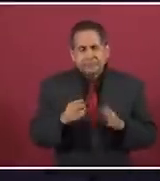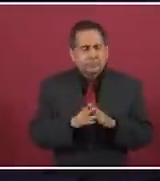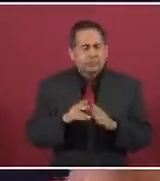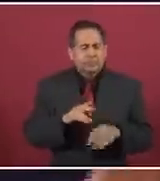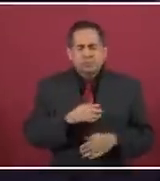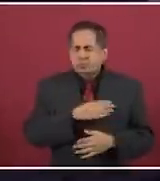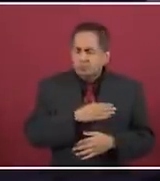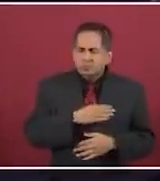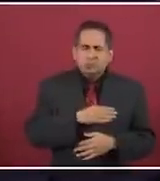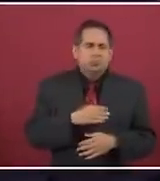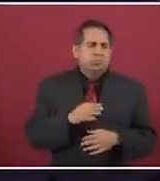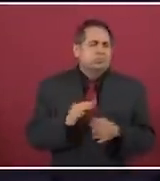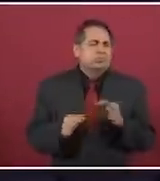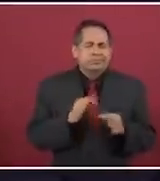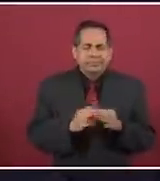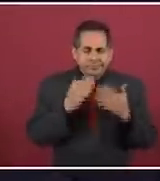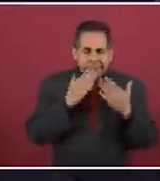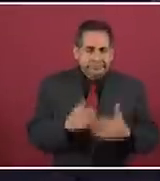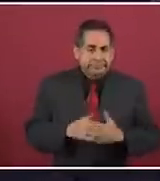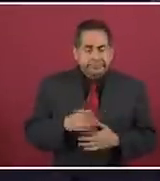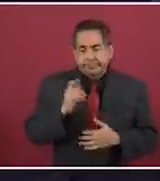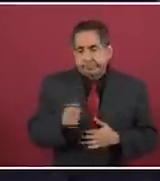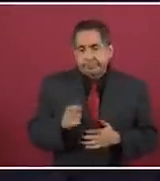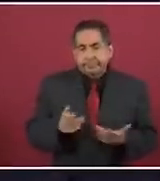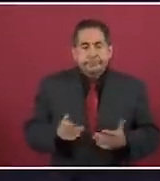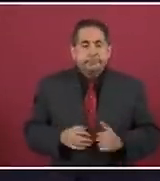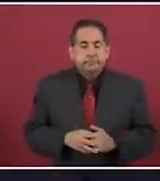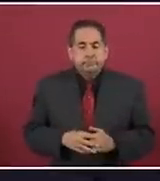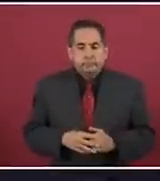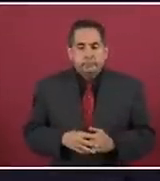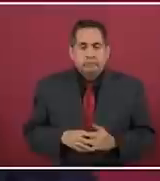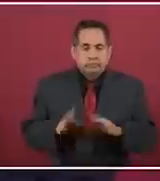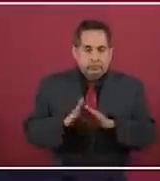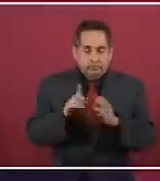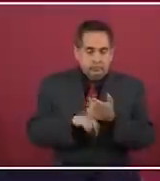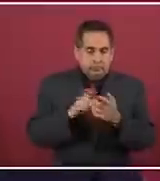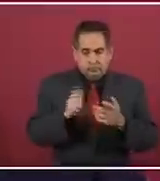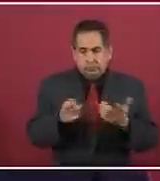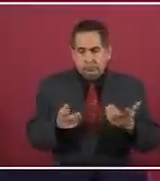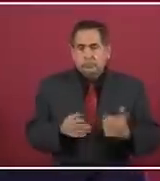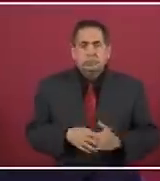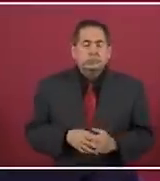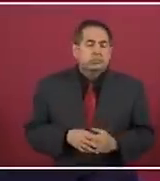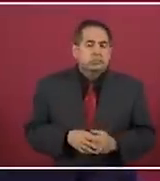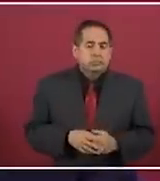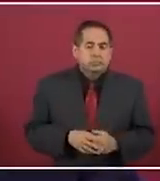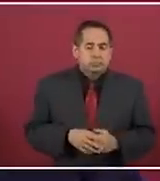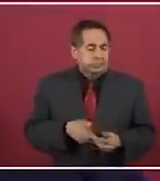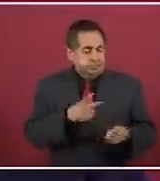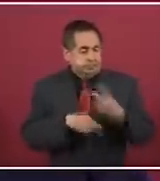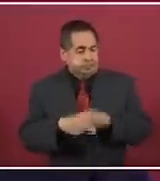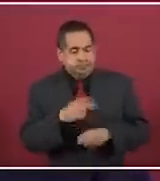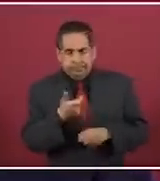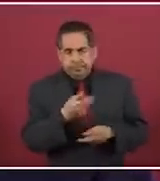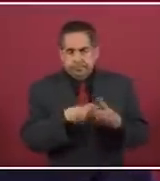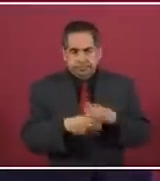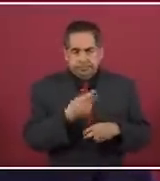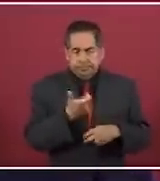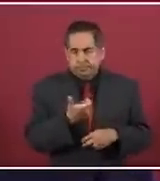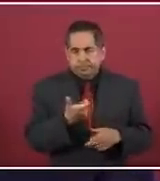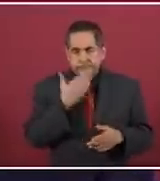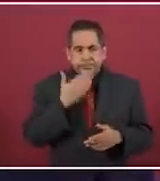noble, buena, porque no solo se genera riqueza,